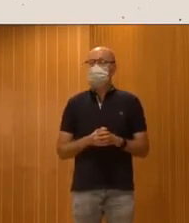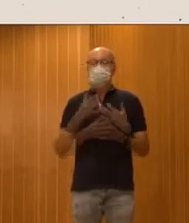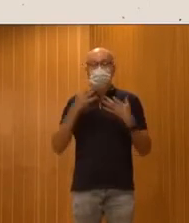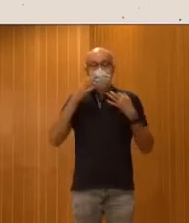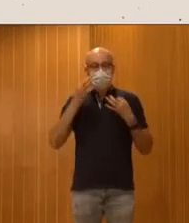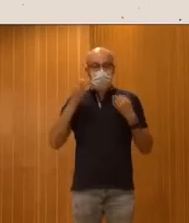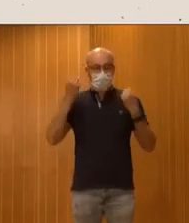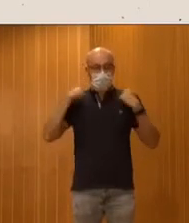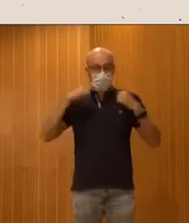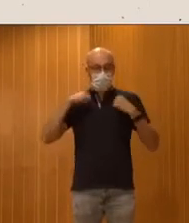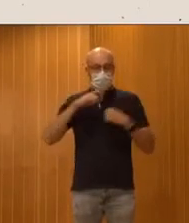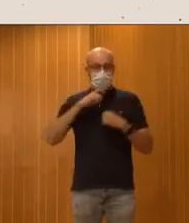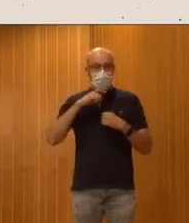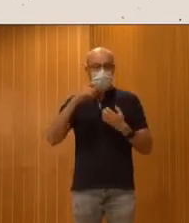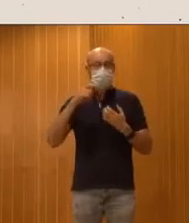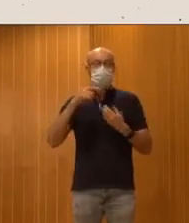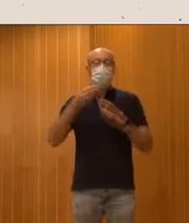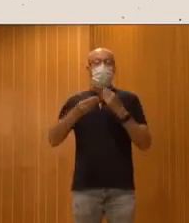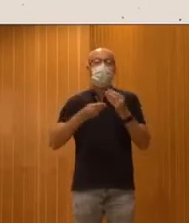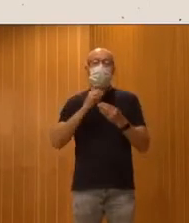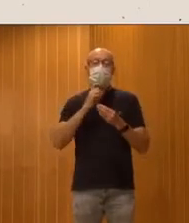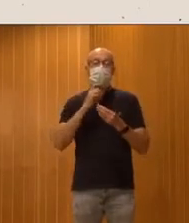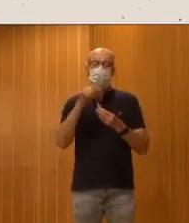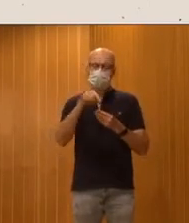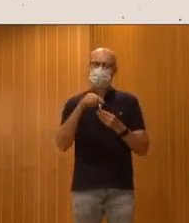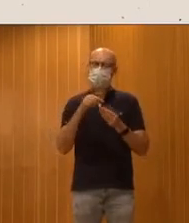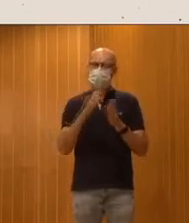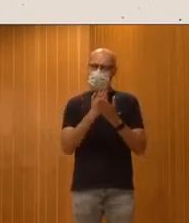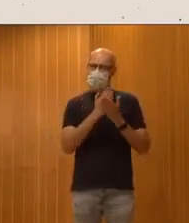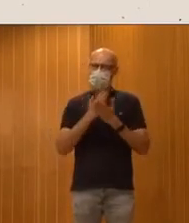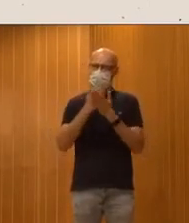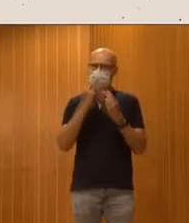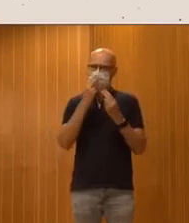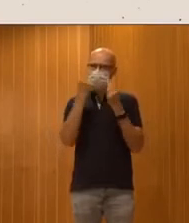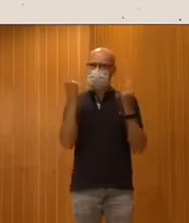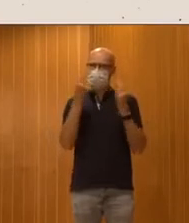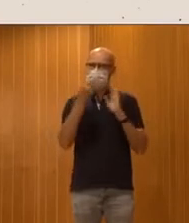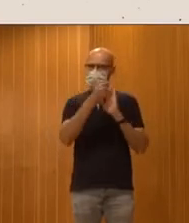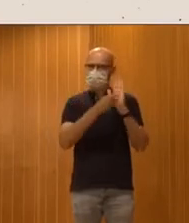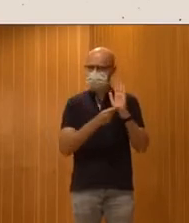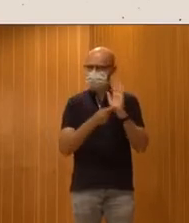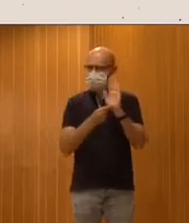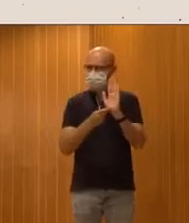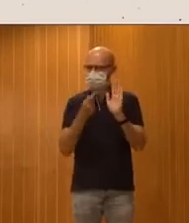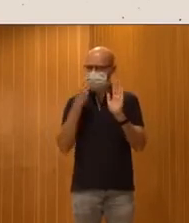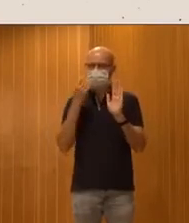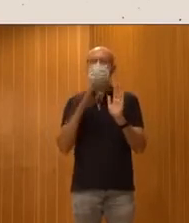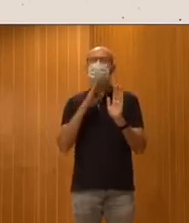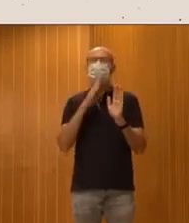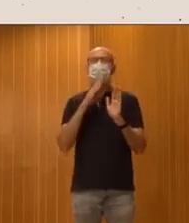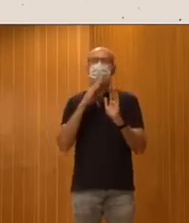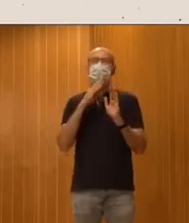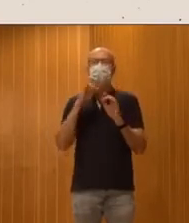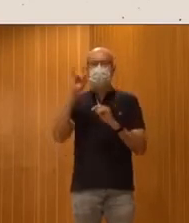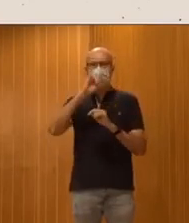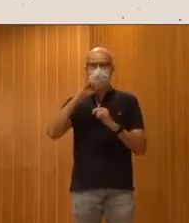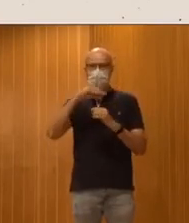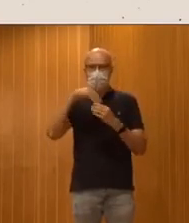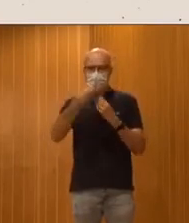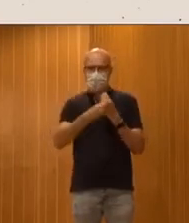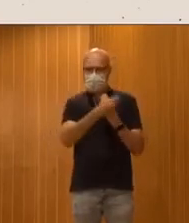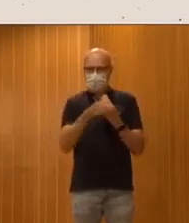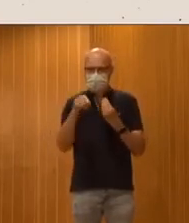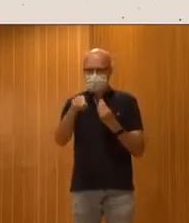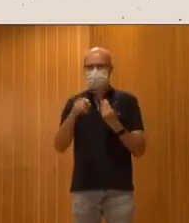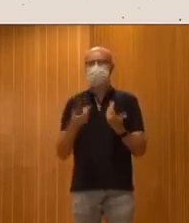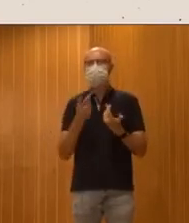En la práctica clínica, ¿cómo se aplican los criterios CROM? Pues este es un estudio que publicamos también de un centro muy grande en Canarias. Aquí lo que se ve, la